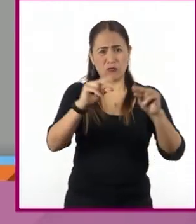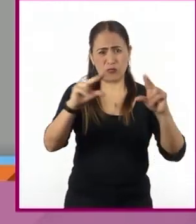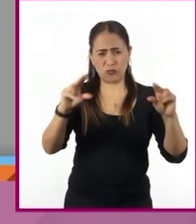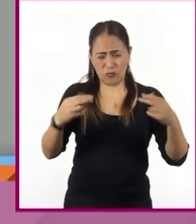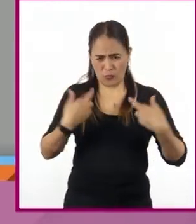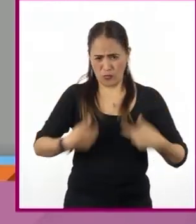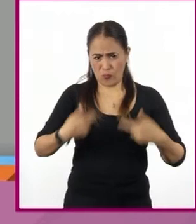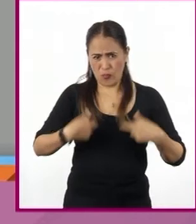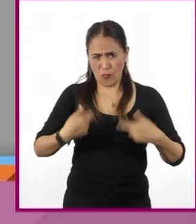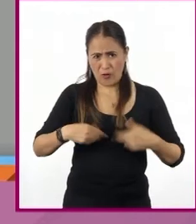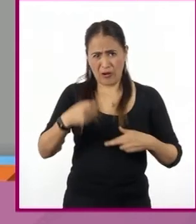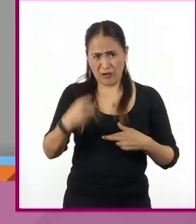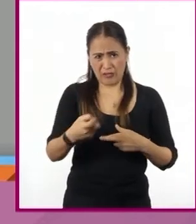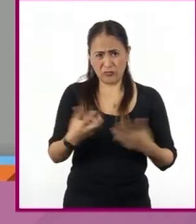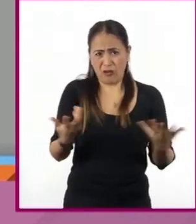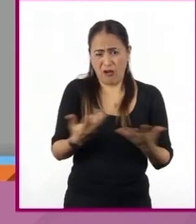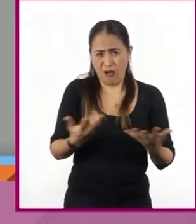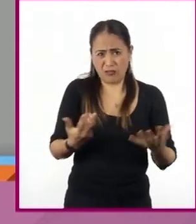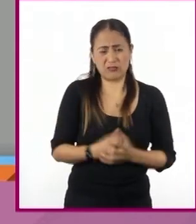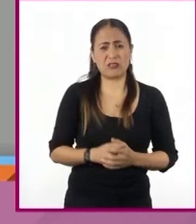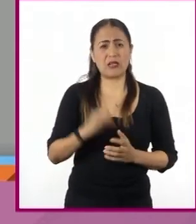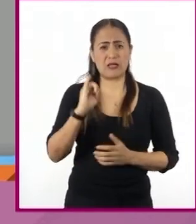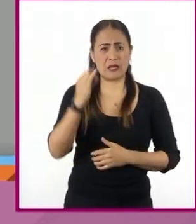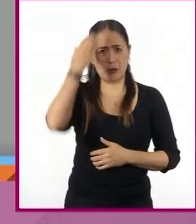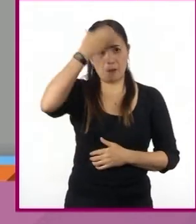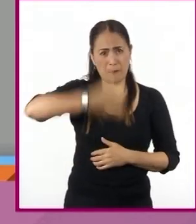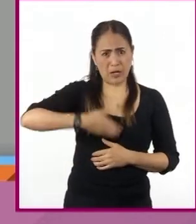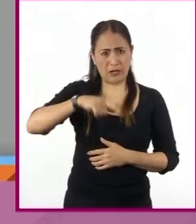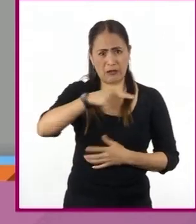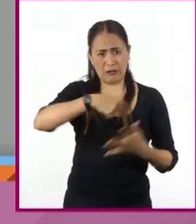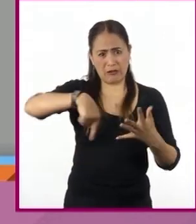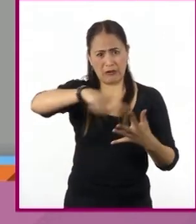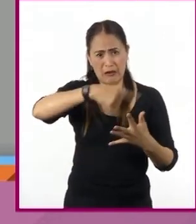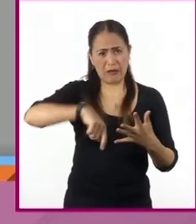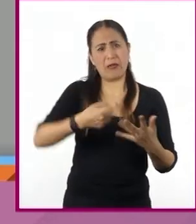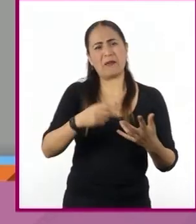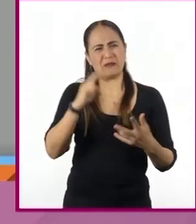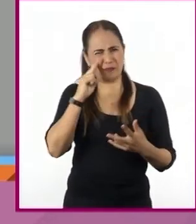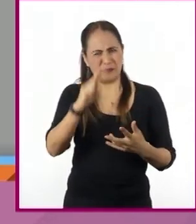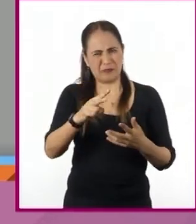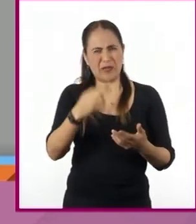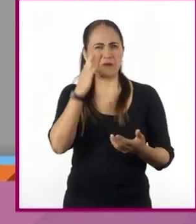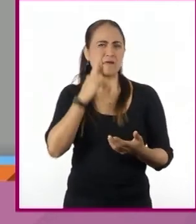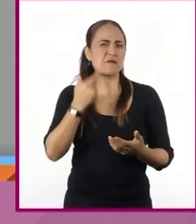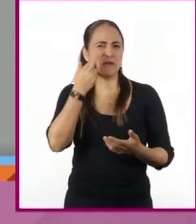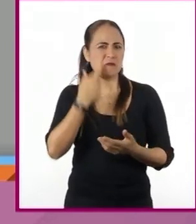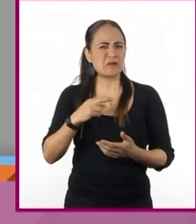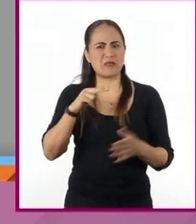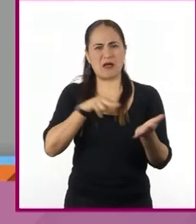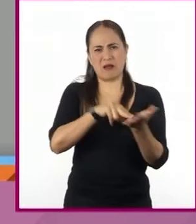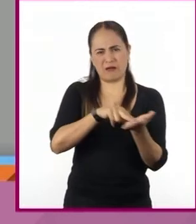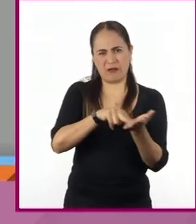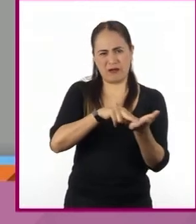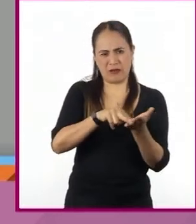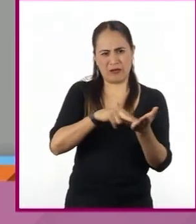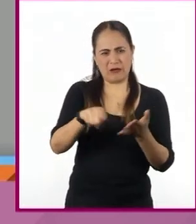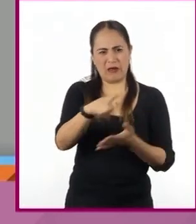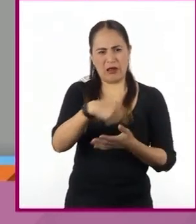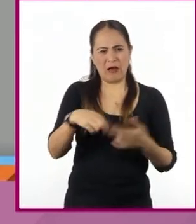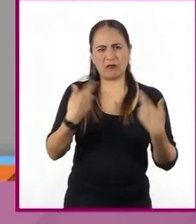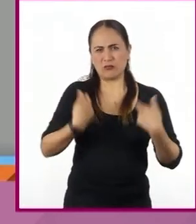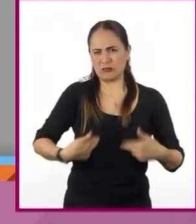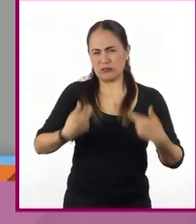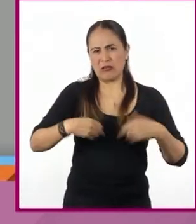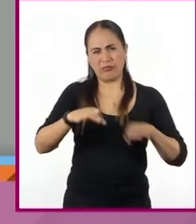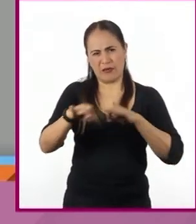la economía mundial. Y en la imagen hay varias personas de origen africano, vestidas con atuendos de trabajo